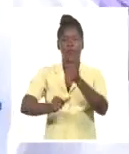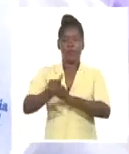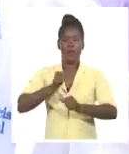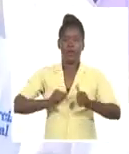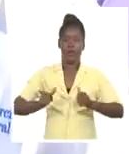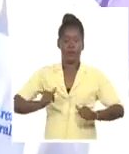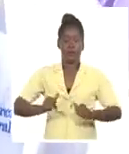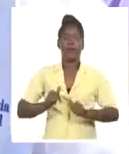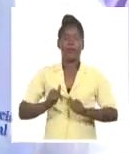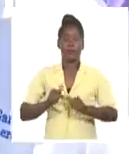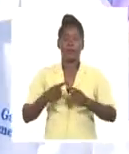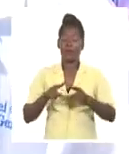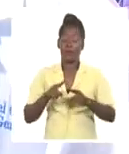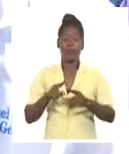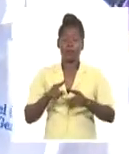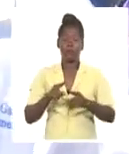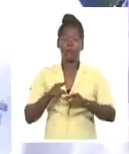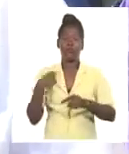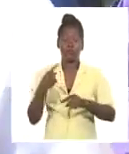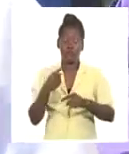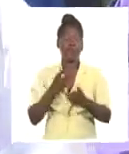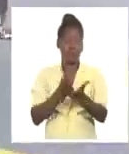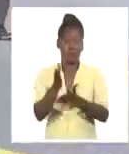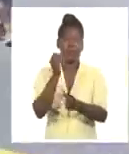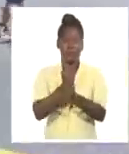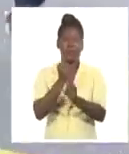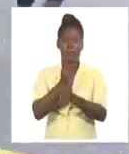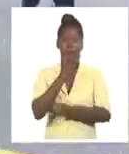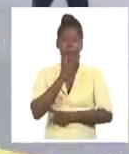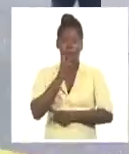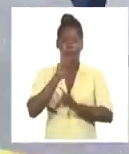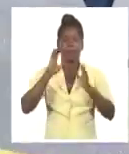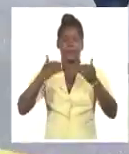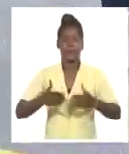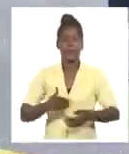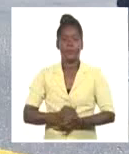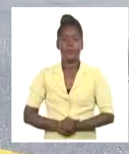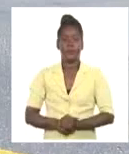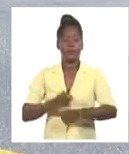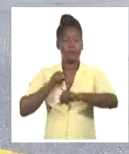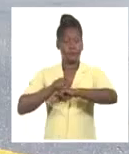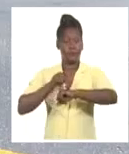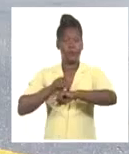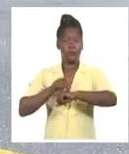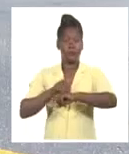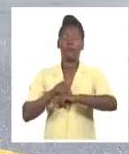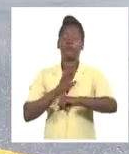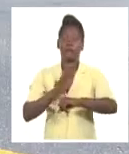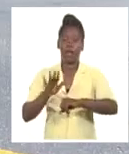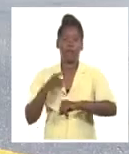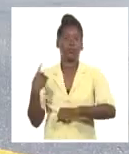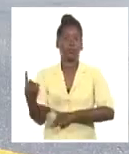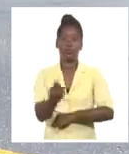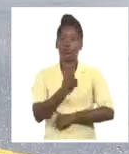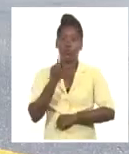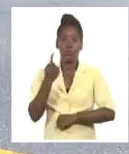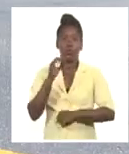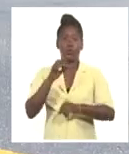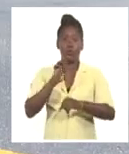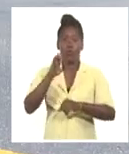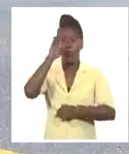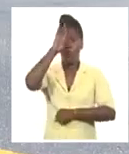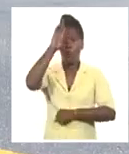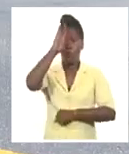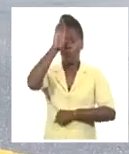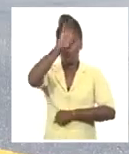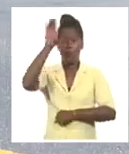de accidente y nada, en esto estamos trabajando ahora en estos momentos. En estos momentos se encuentran activadas todas las unidades de cuidados intensivos especiales